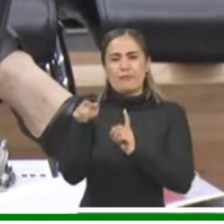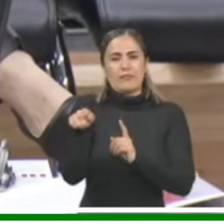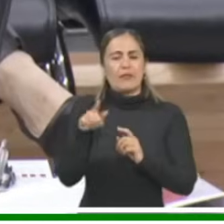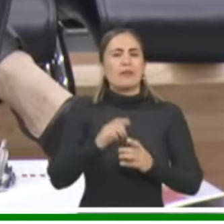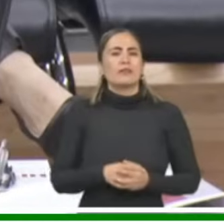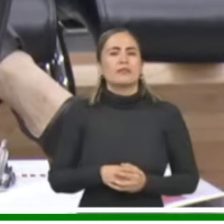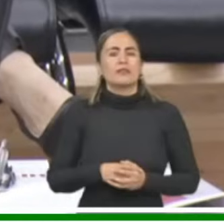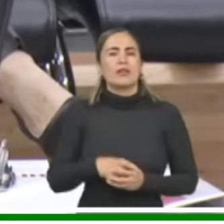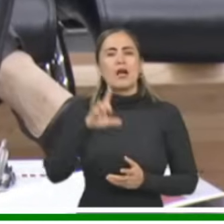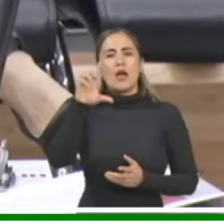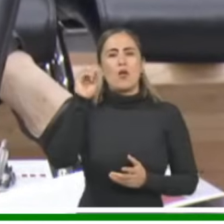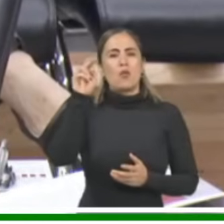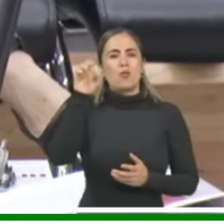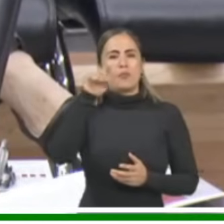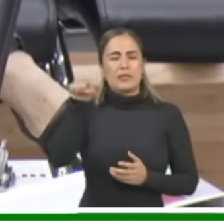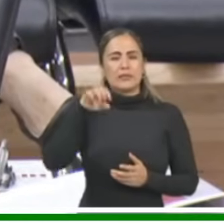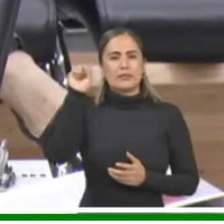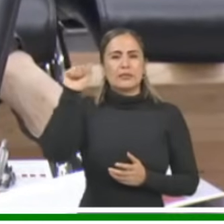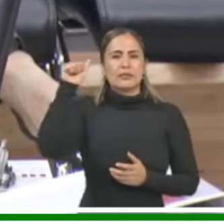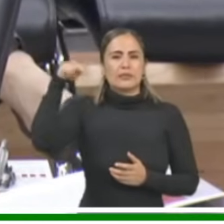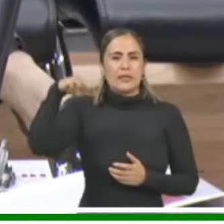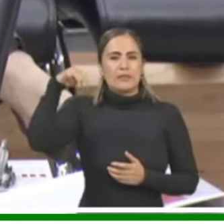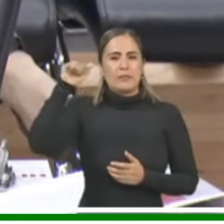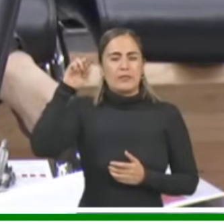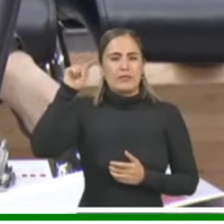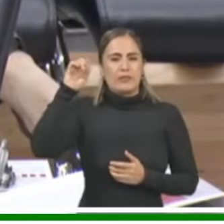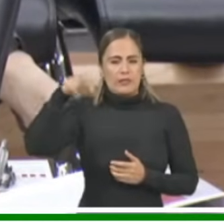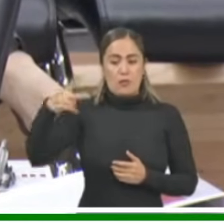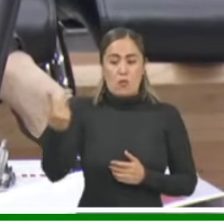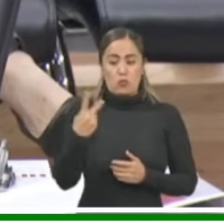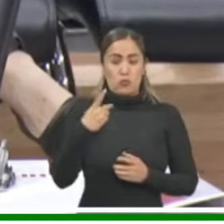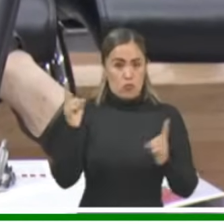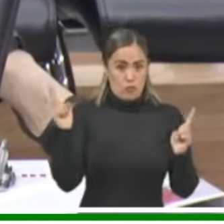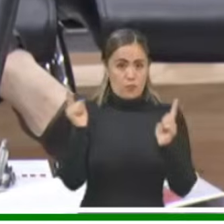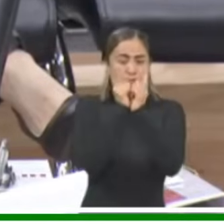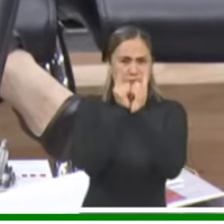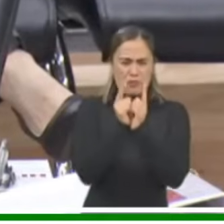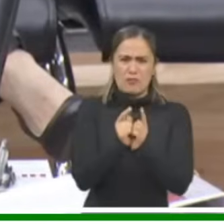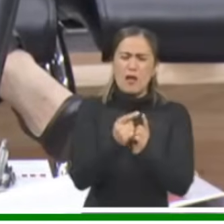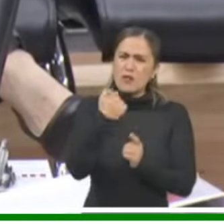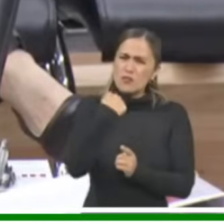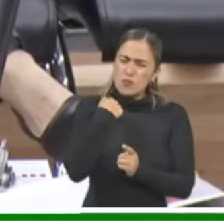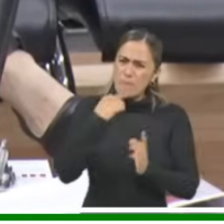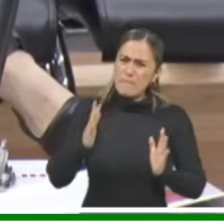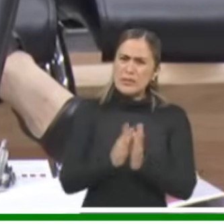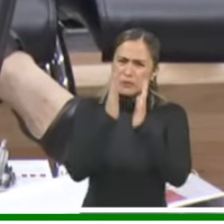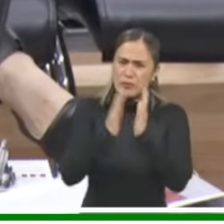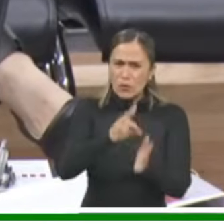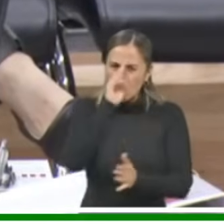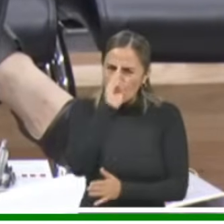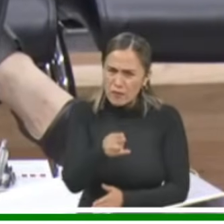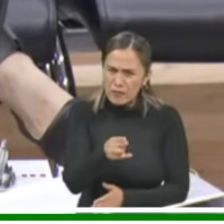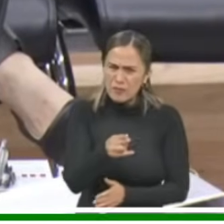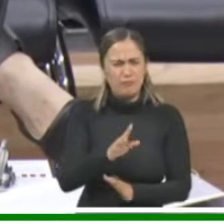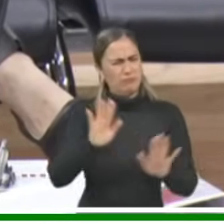conduce López San Martín y me decía, oye, que están vetando mi participación. No, no es así, no